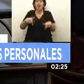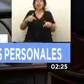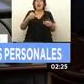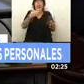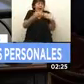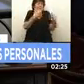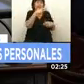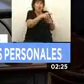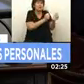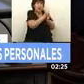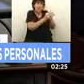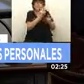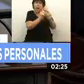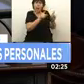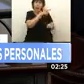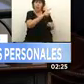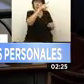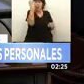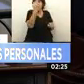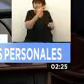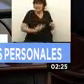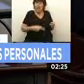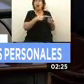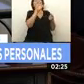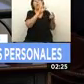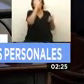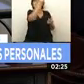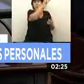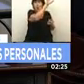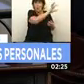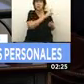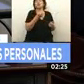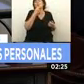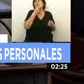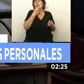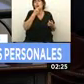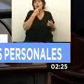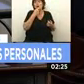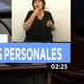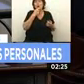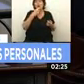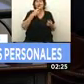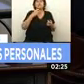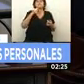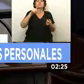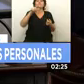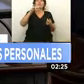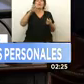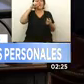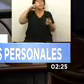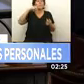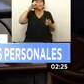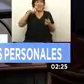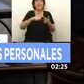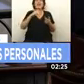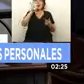muchas de las cuales son estatales provinciales como el caso por ejemplo de epec y de la empresa